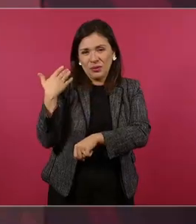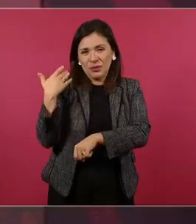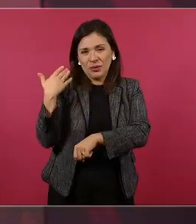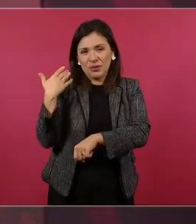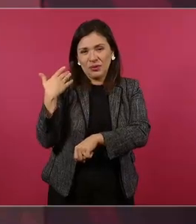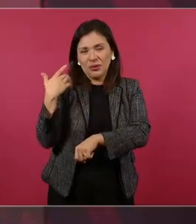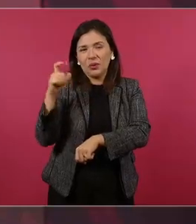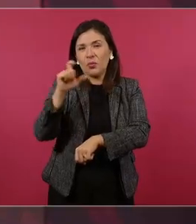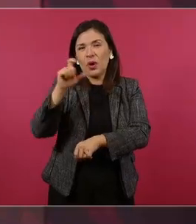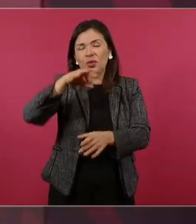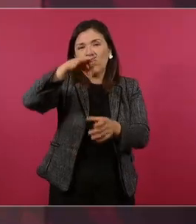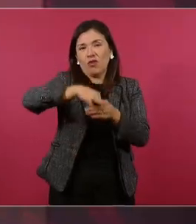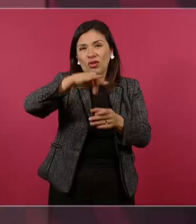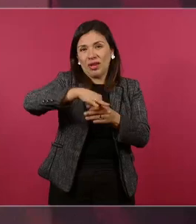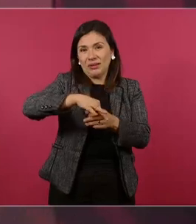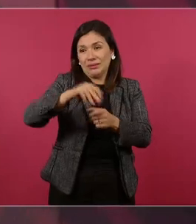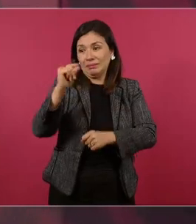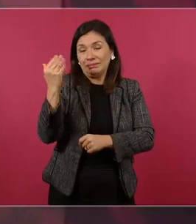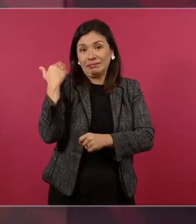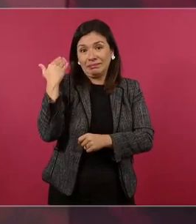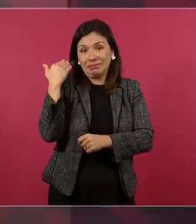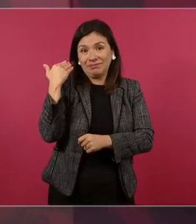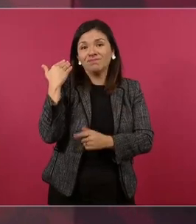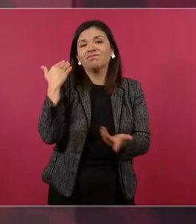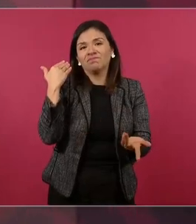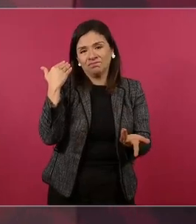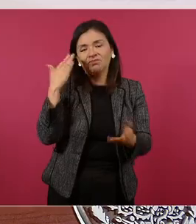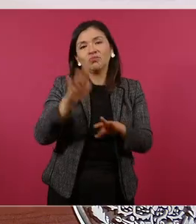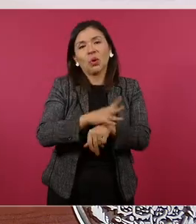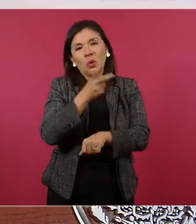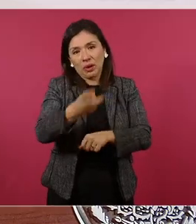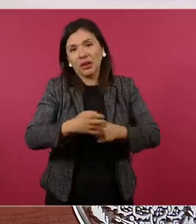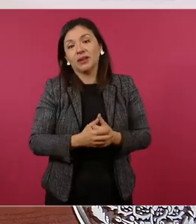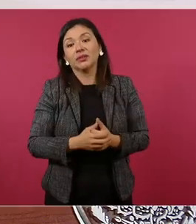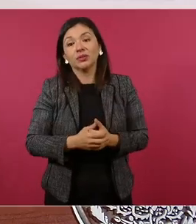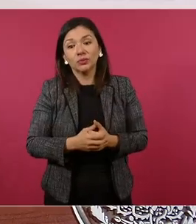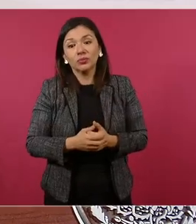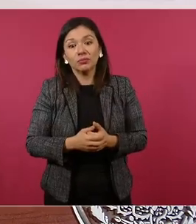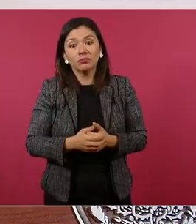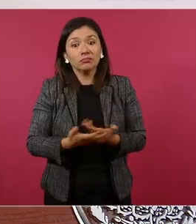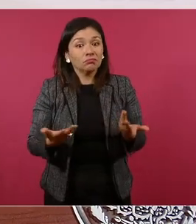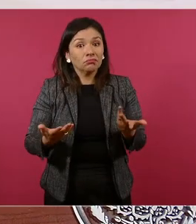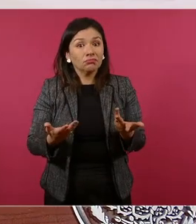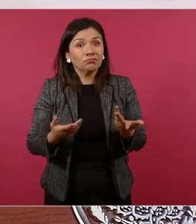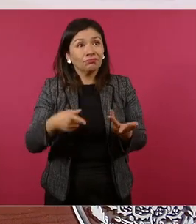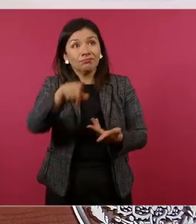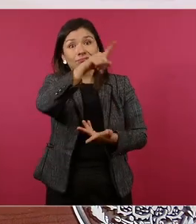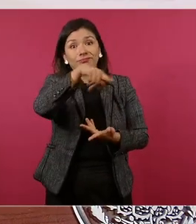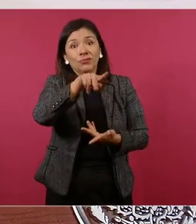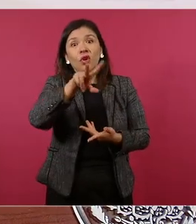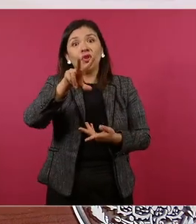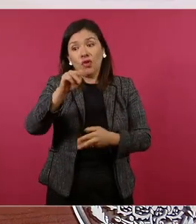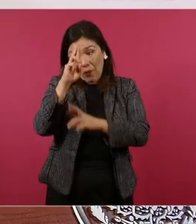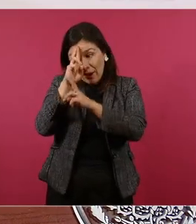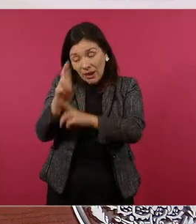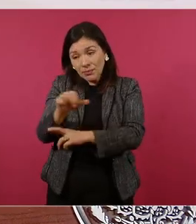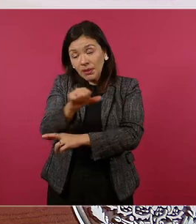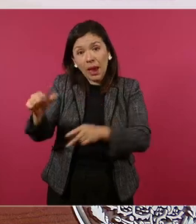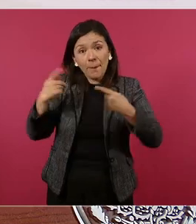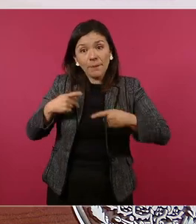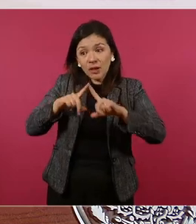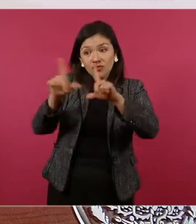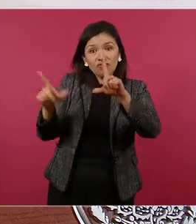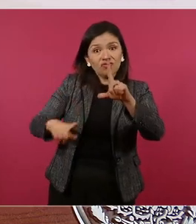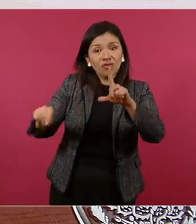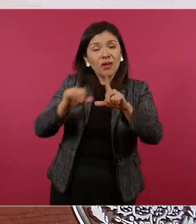en la pasada elección Pues porque no le tienen respeto al pueblo